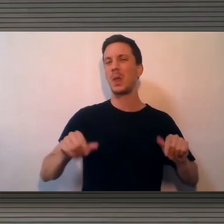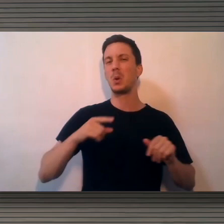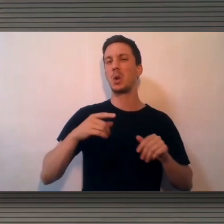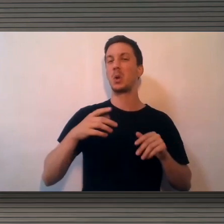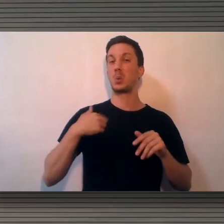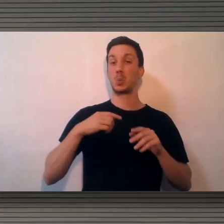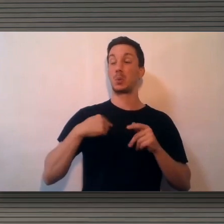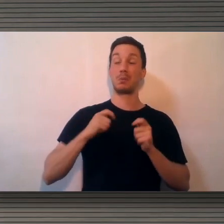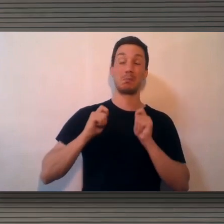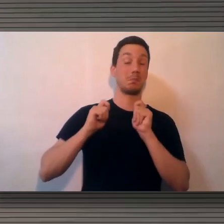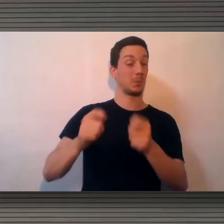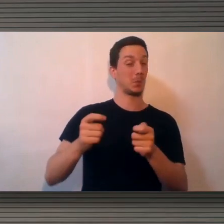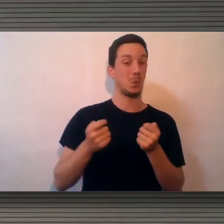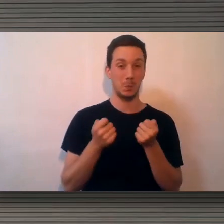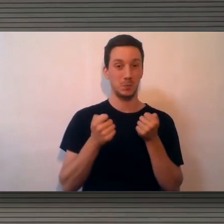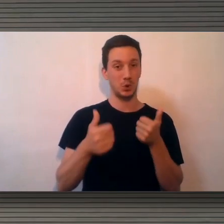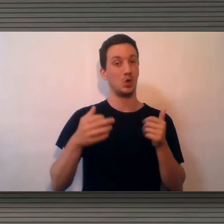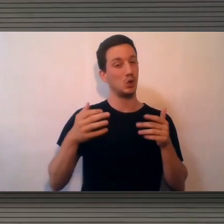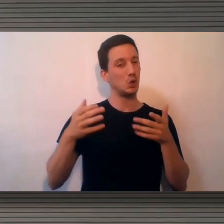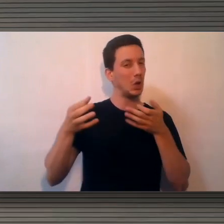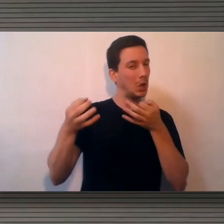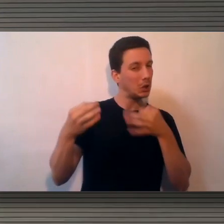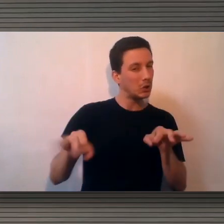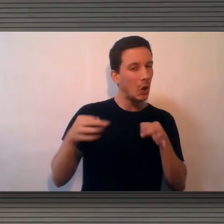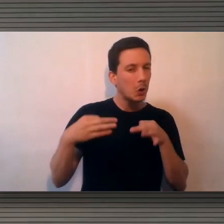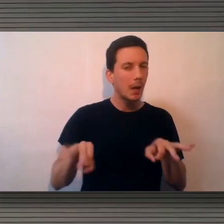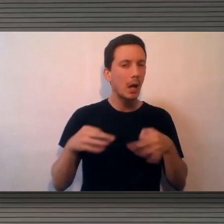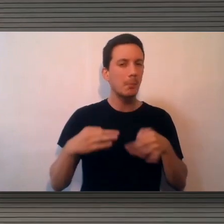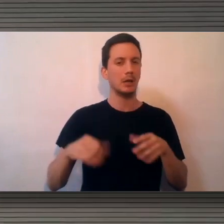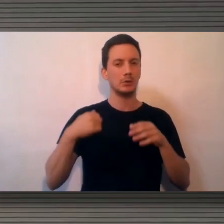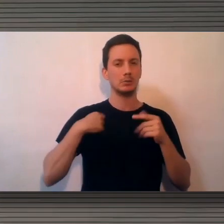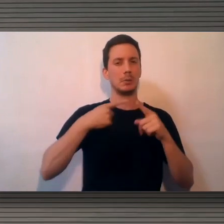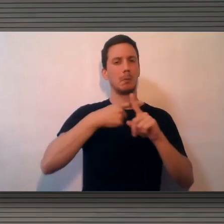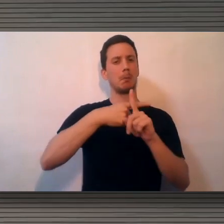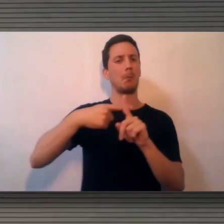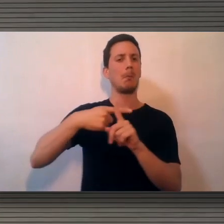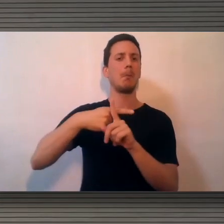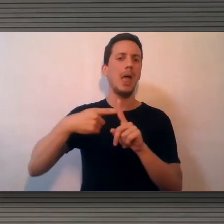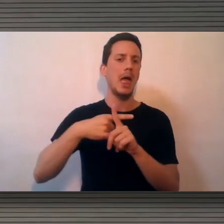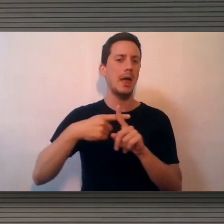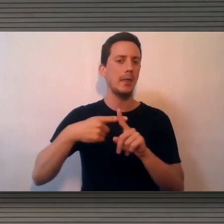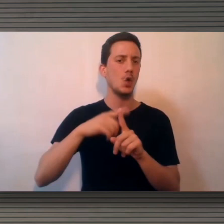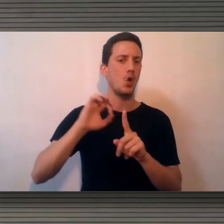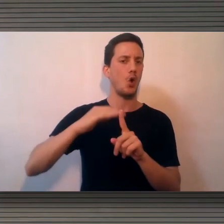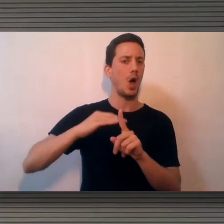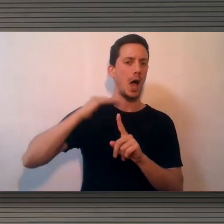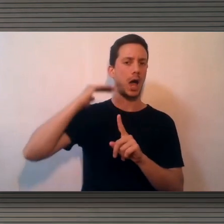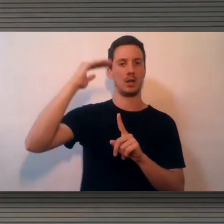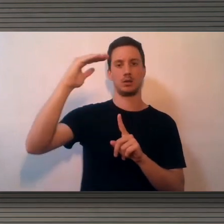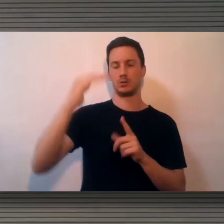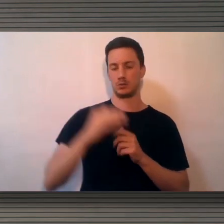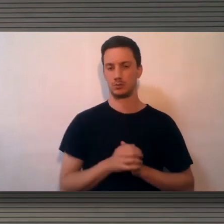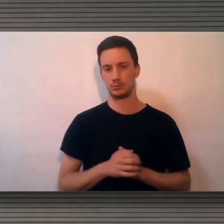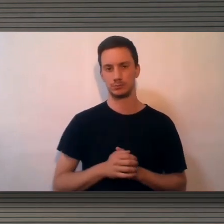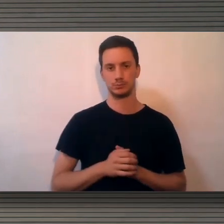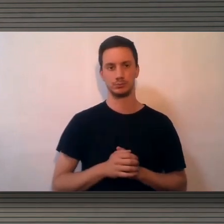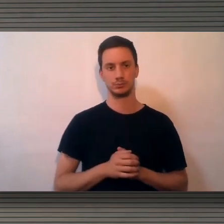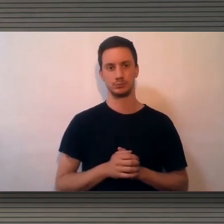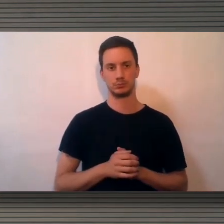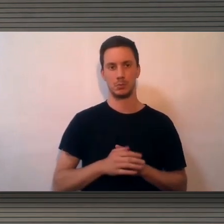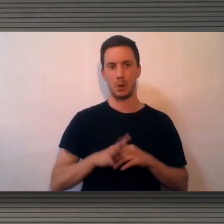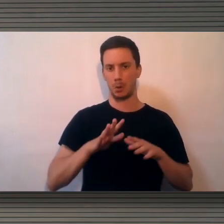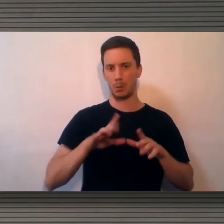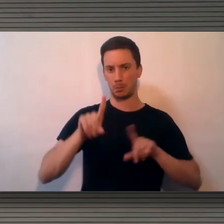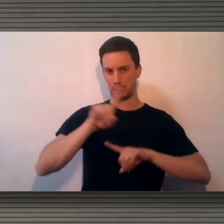hacen nada. Rondamos potencias medias altas, sin